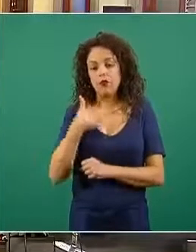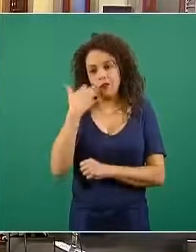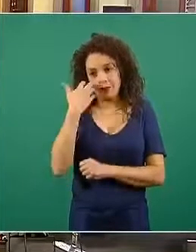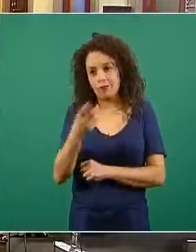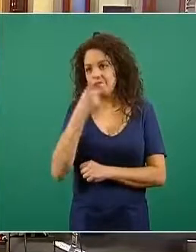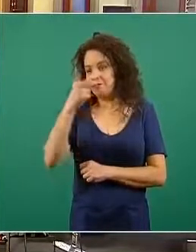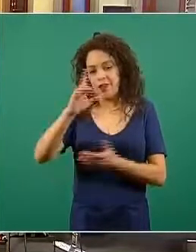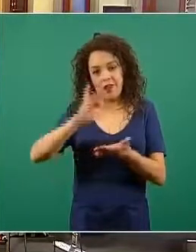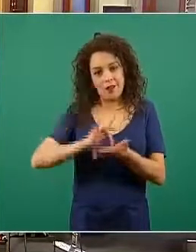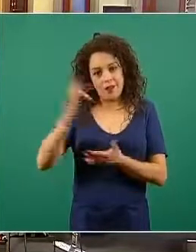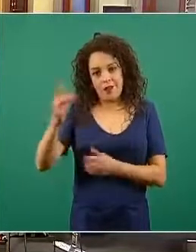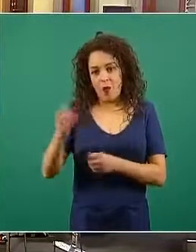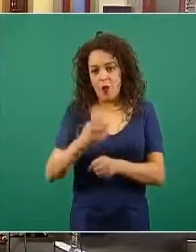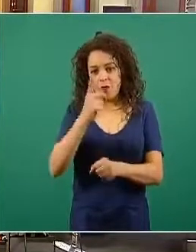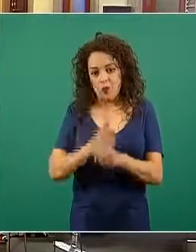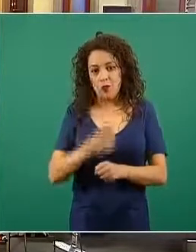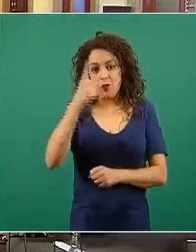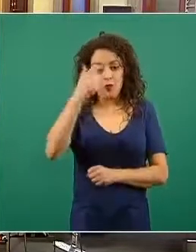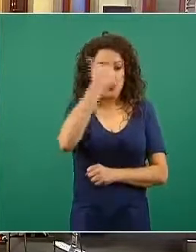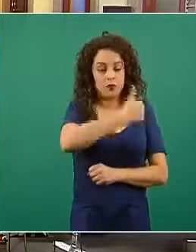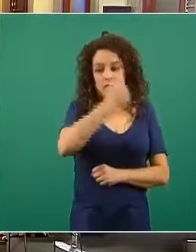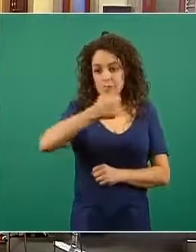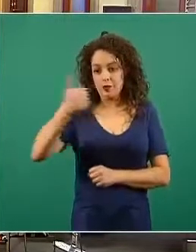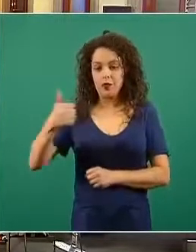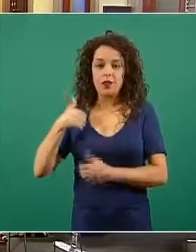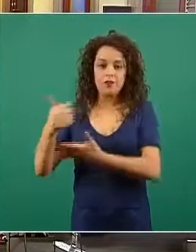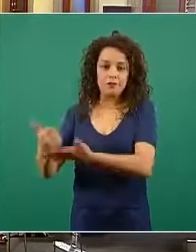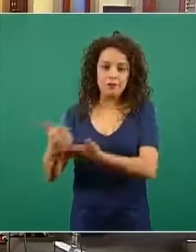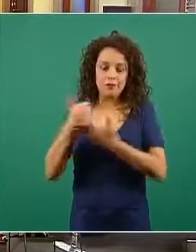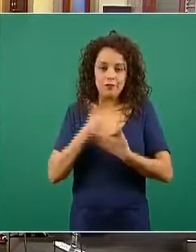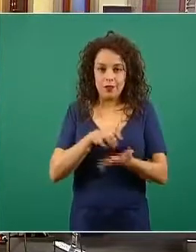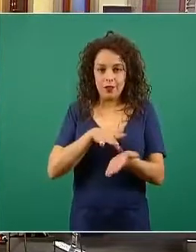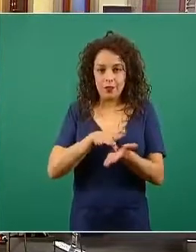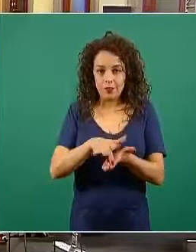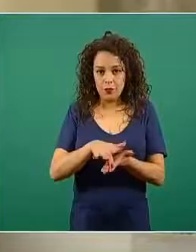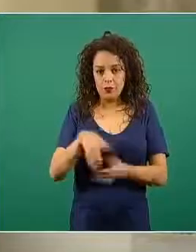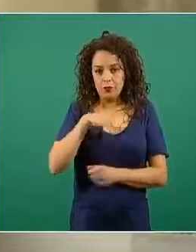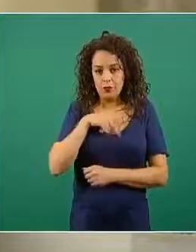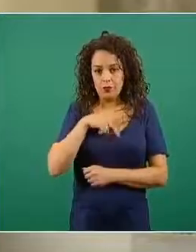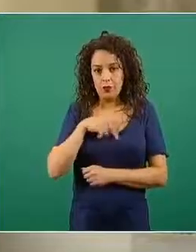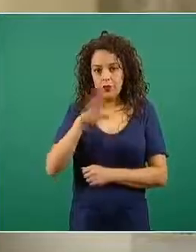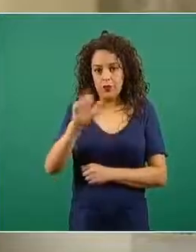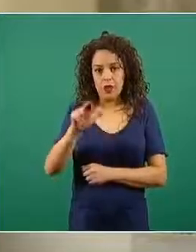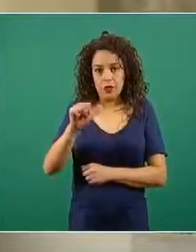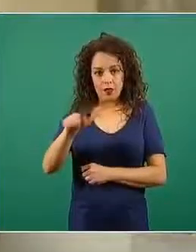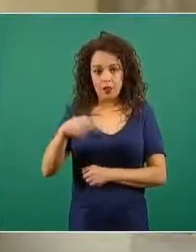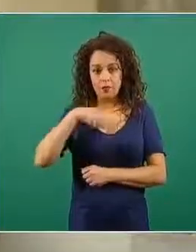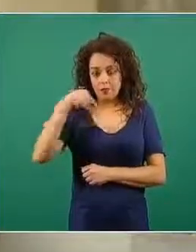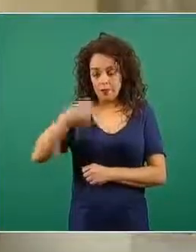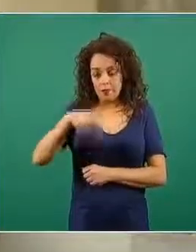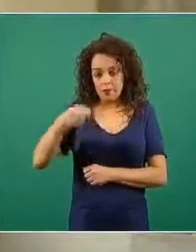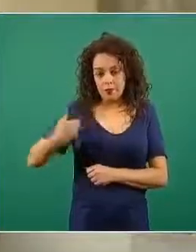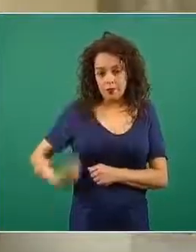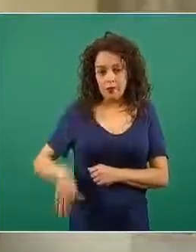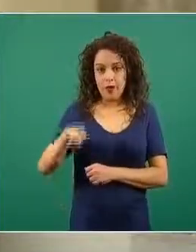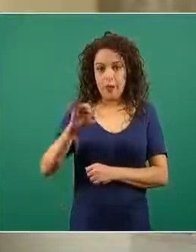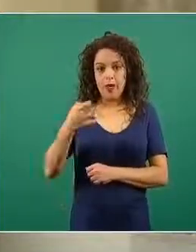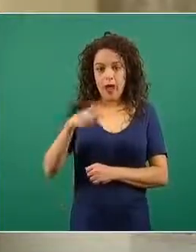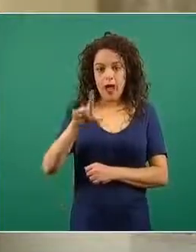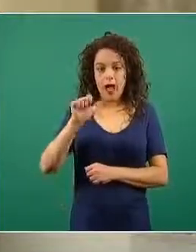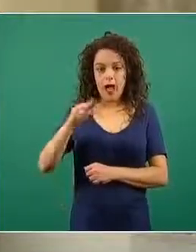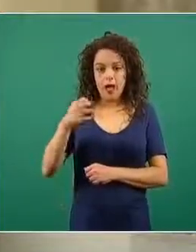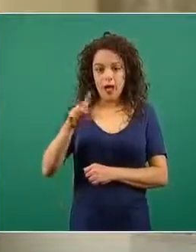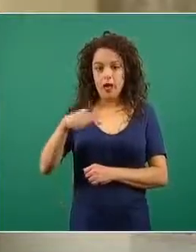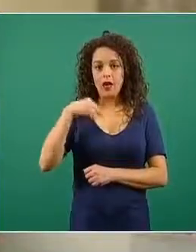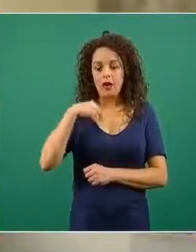agradecer a todos y cada uno de los que me han apoyado en mi canal. Yo me llamo Miguel Ángel, del canal Miki Noticias de